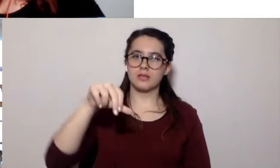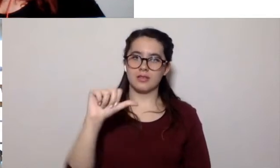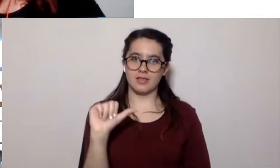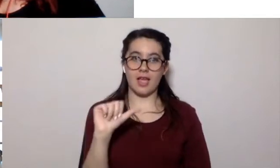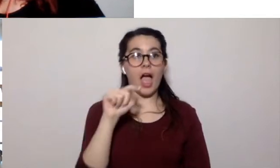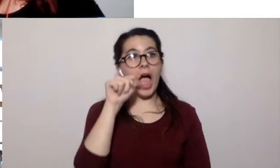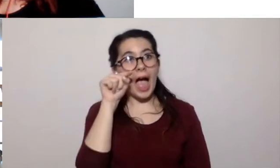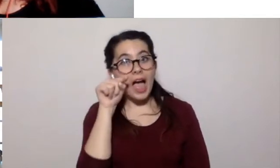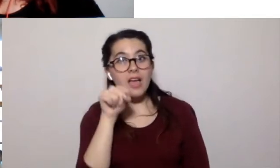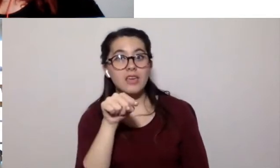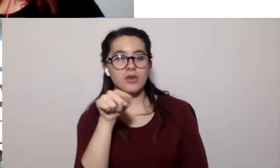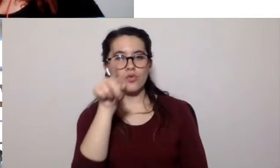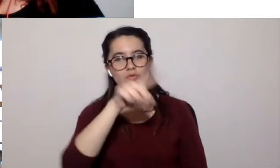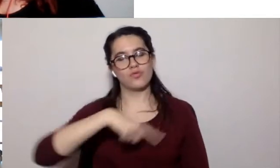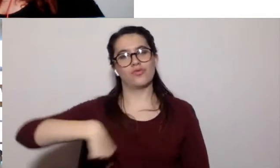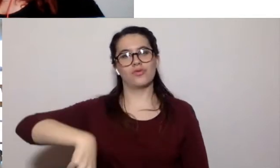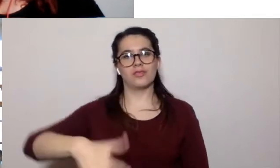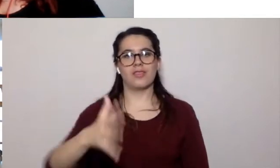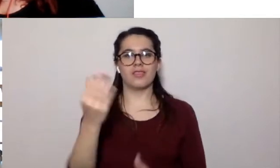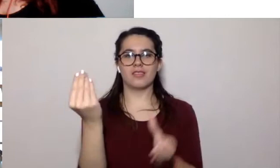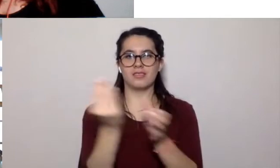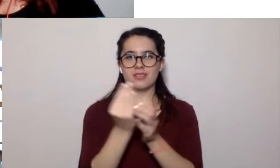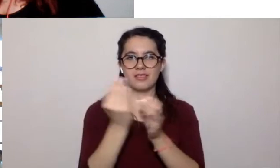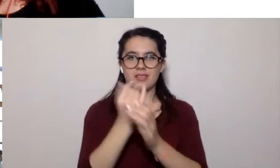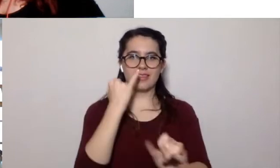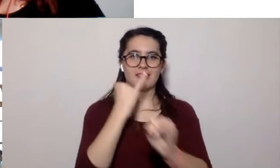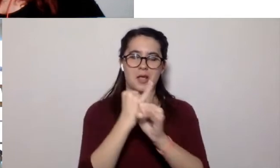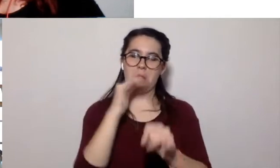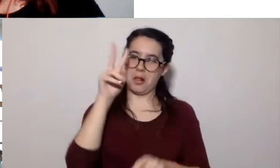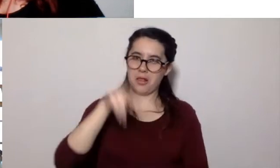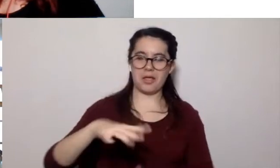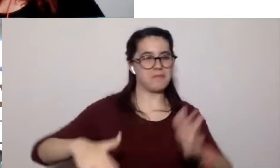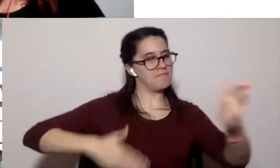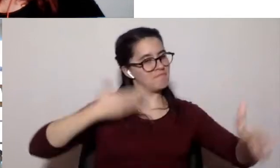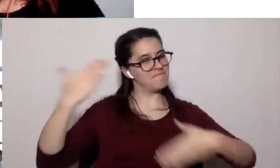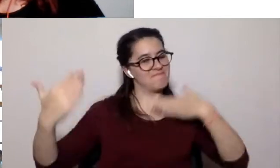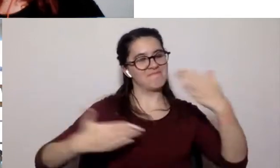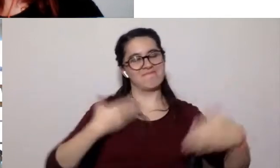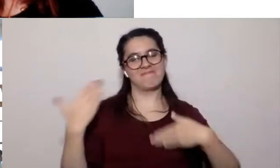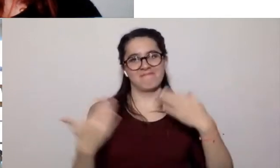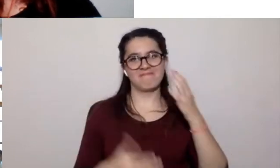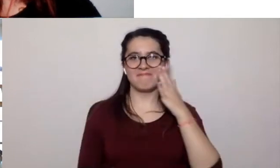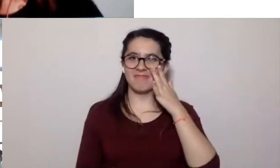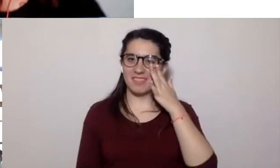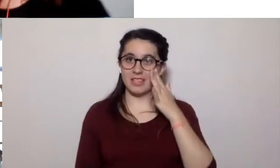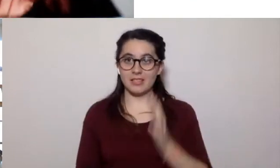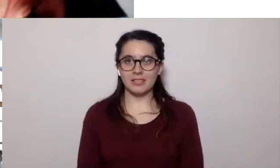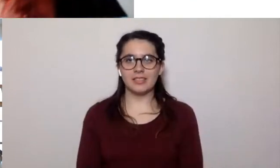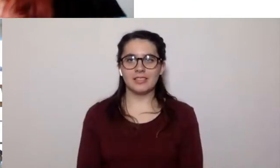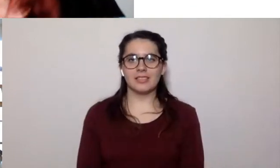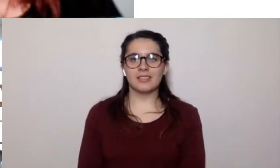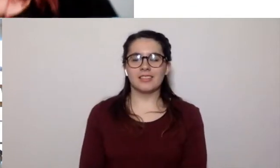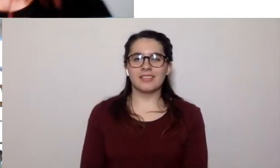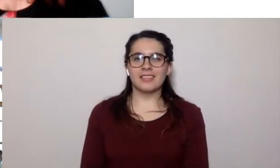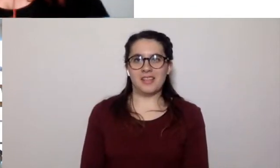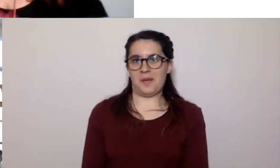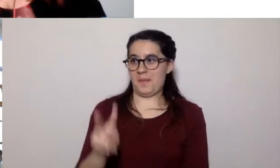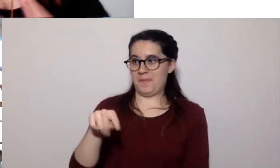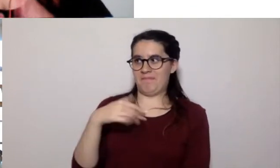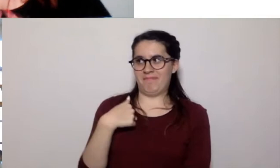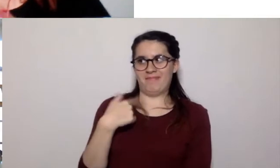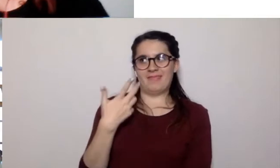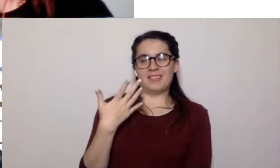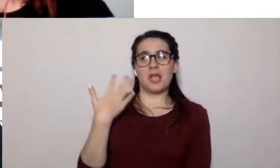pueden tomar clases de señas en línea y están muy divertidas. Oye, está buenísimo. Ya sabes que yo tengo, bueno, quisiera tener